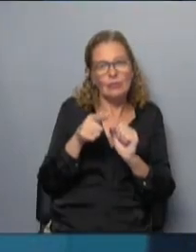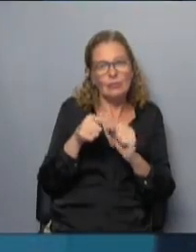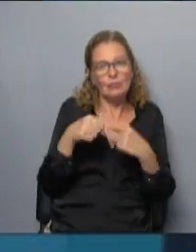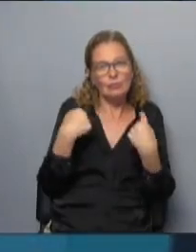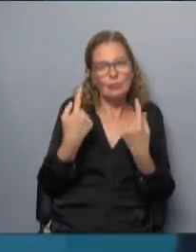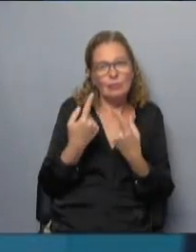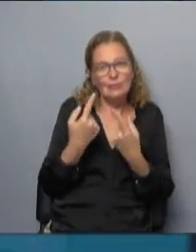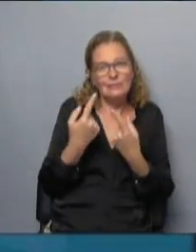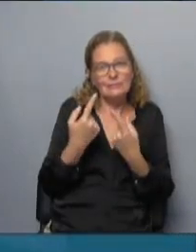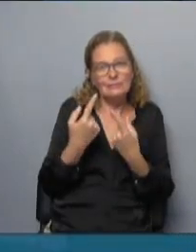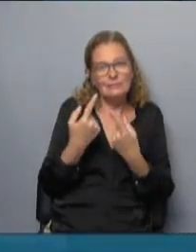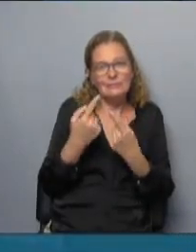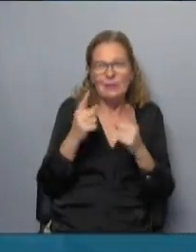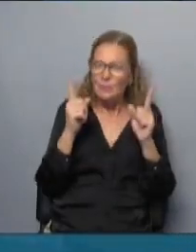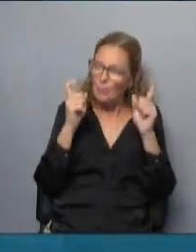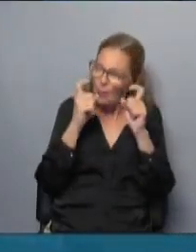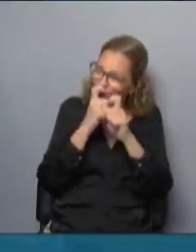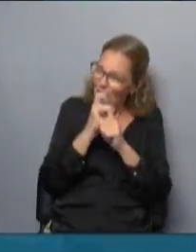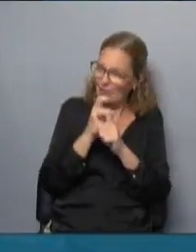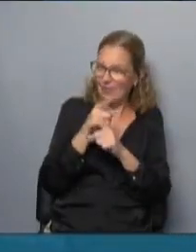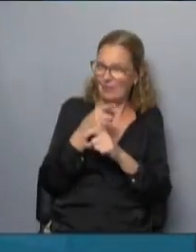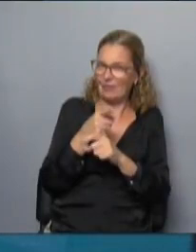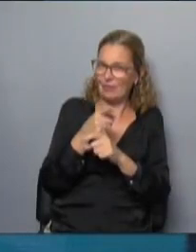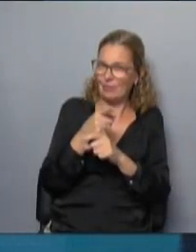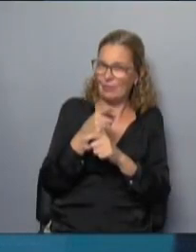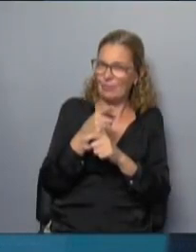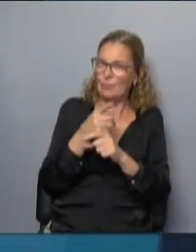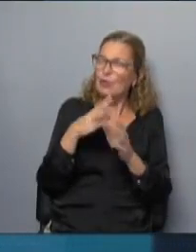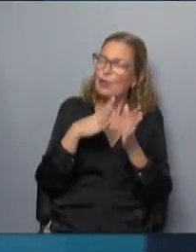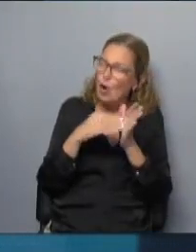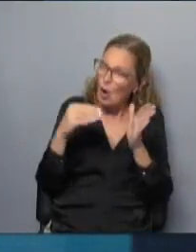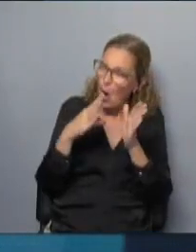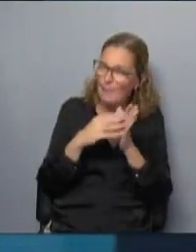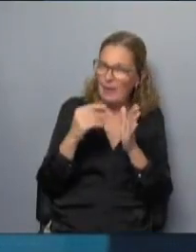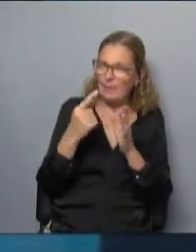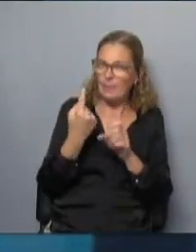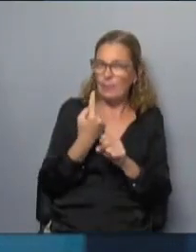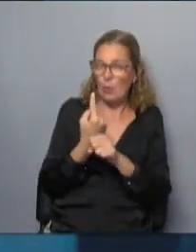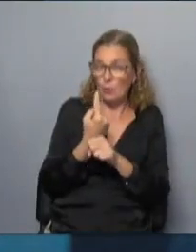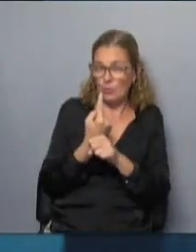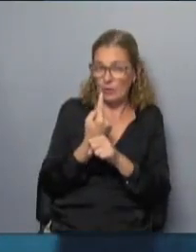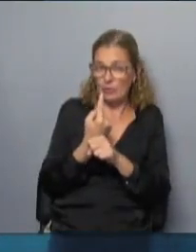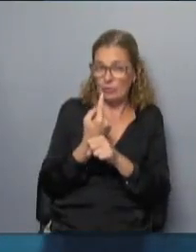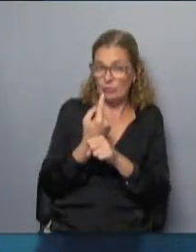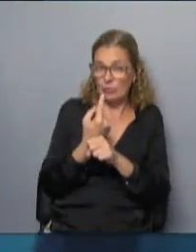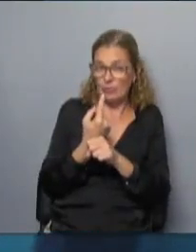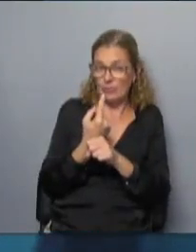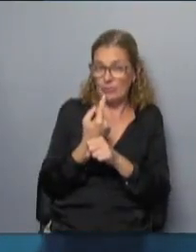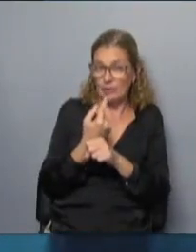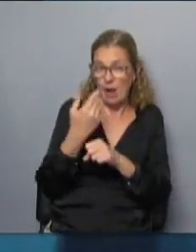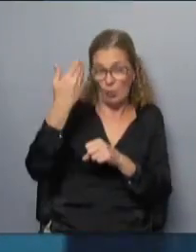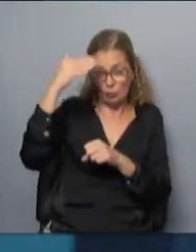sones está brabo es ahora por eso no sé réplica no una que yo creo que yo creo los liderazgos crear la autoridad